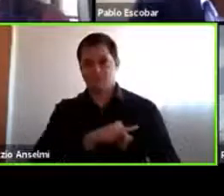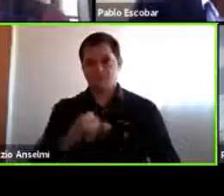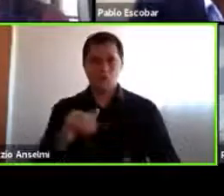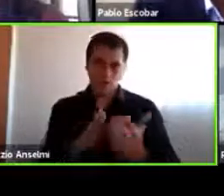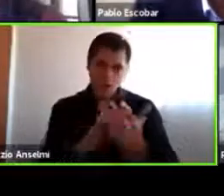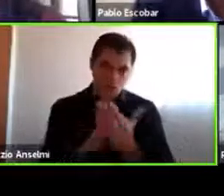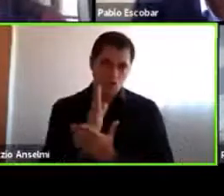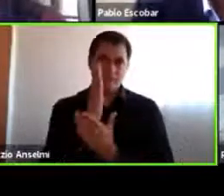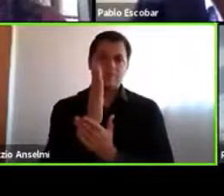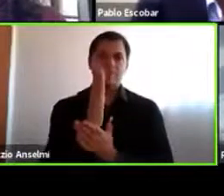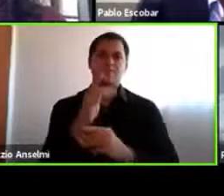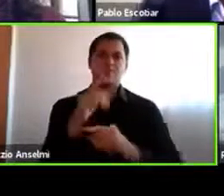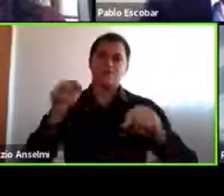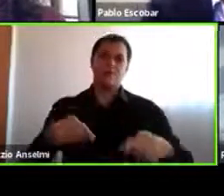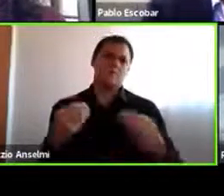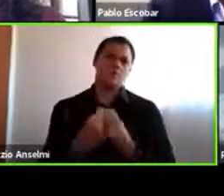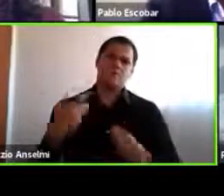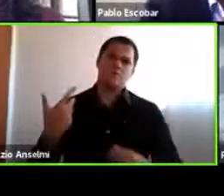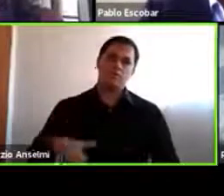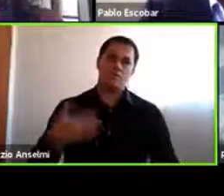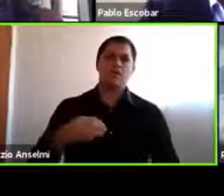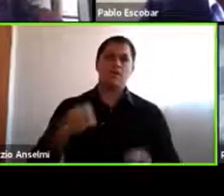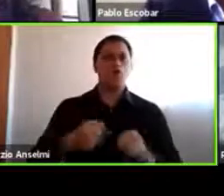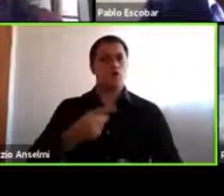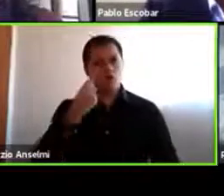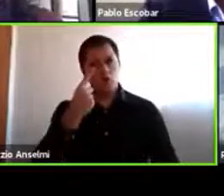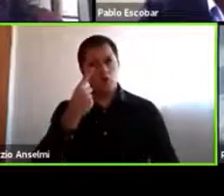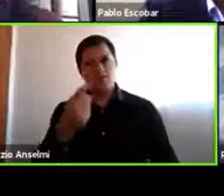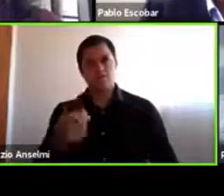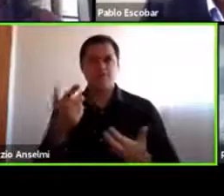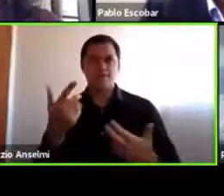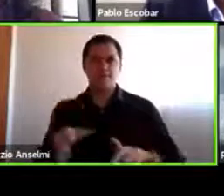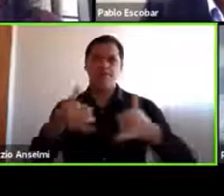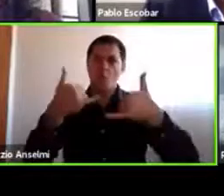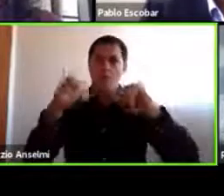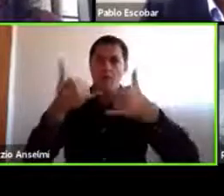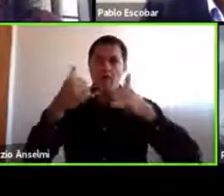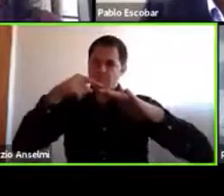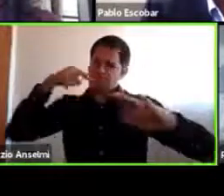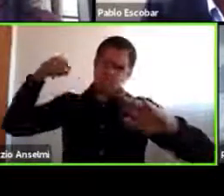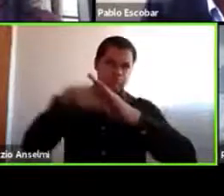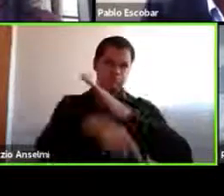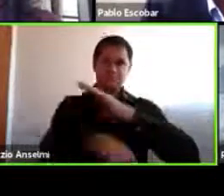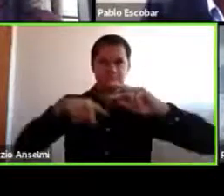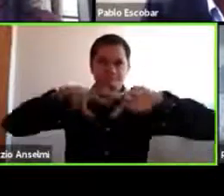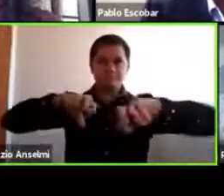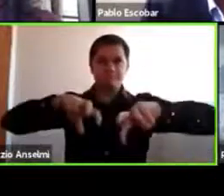conocer Grafogame en profundidad. Muchas gracias.